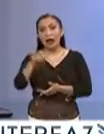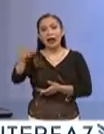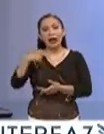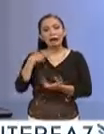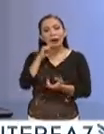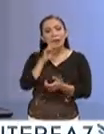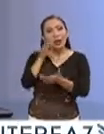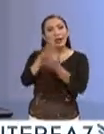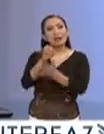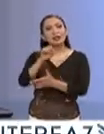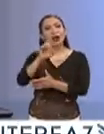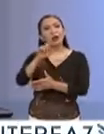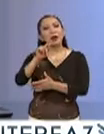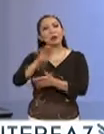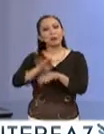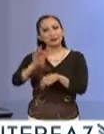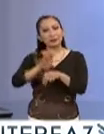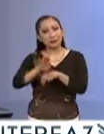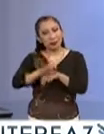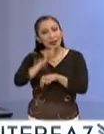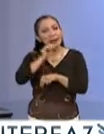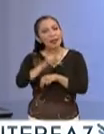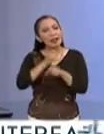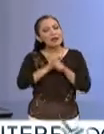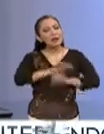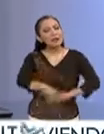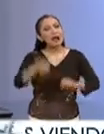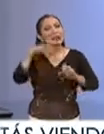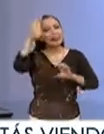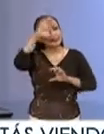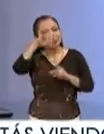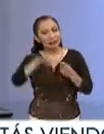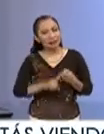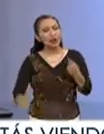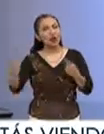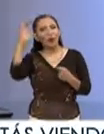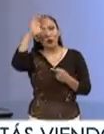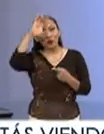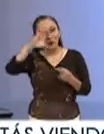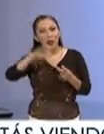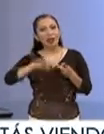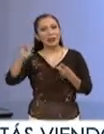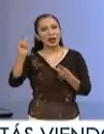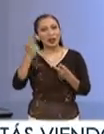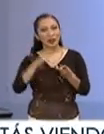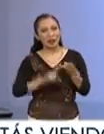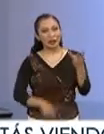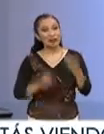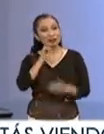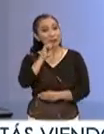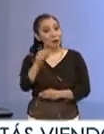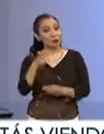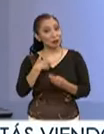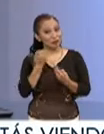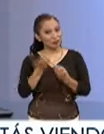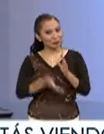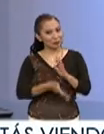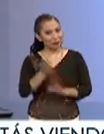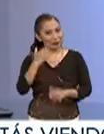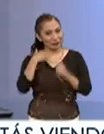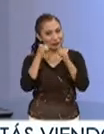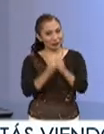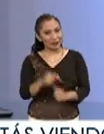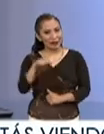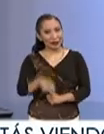estamos también en Sao Paulo, Brasil. Tenemos información de ciencia, de cultura, de tecnología, así que no se vayan, no